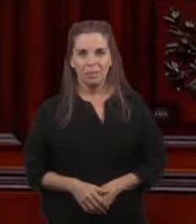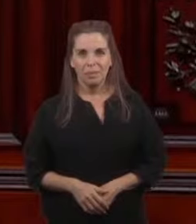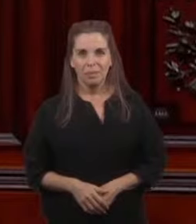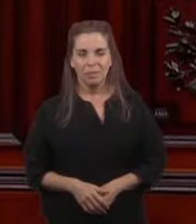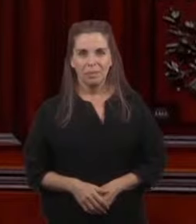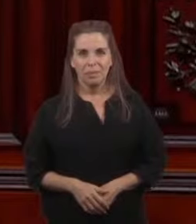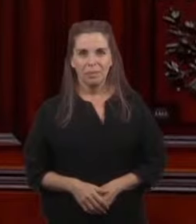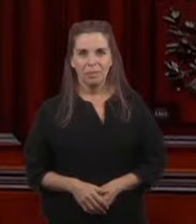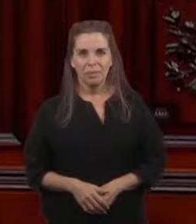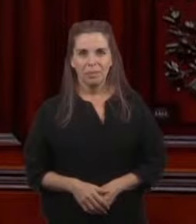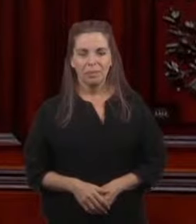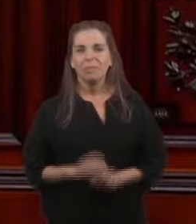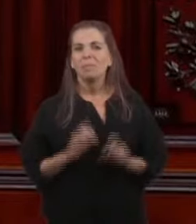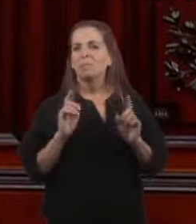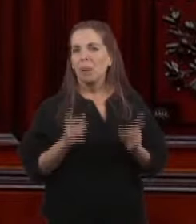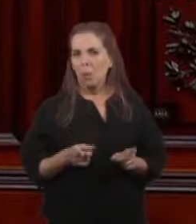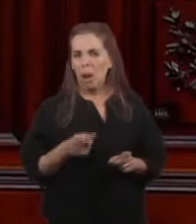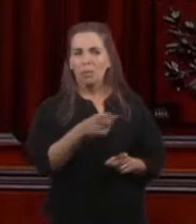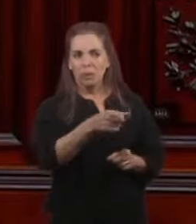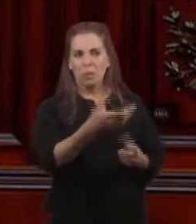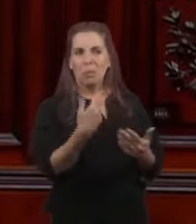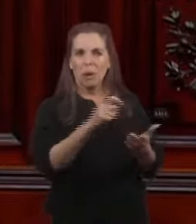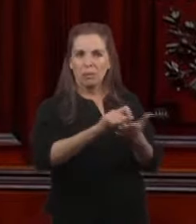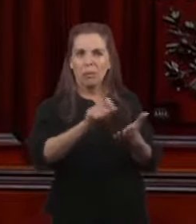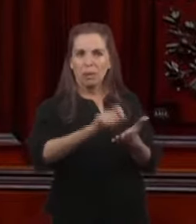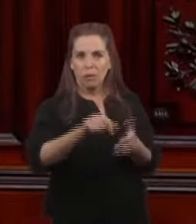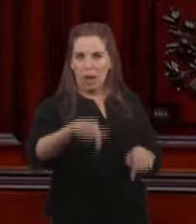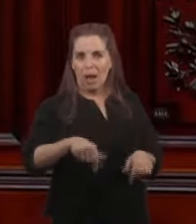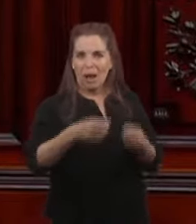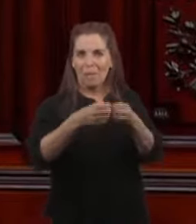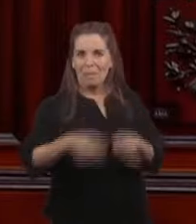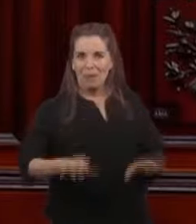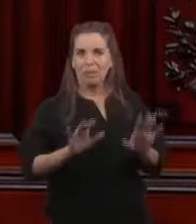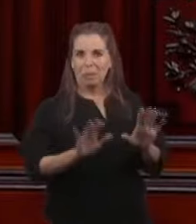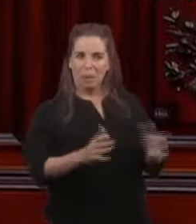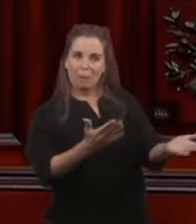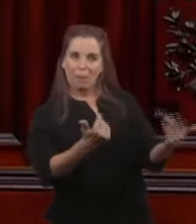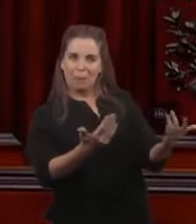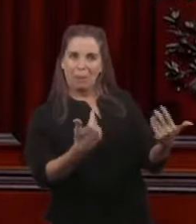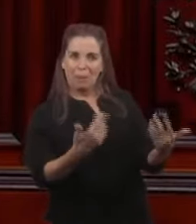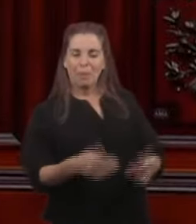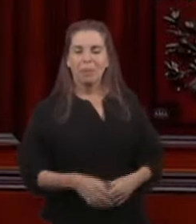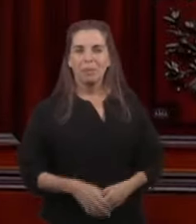Martínez igual pueden tomar nota porque ahora empiezo ahora empiezo